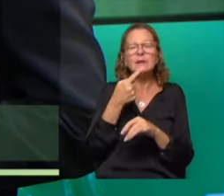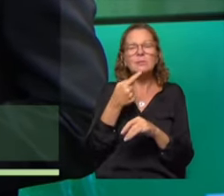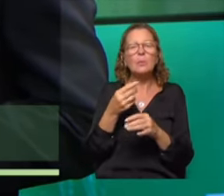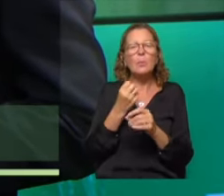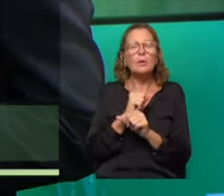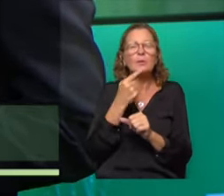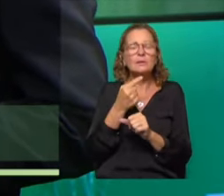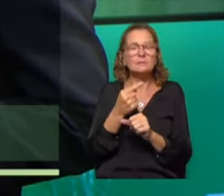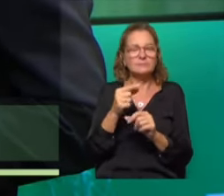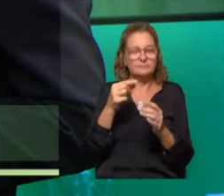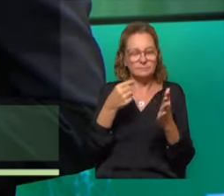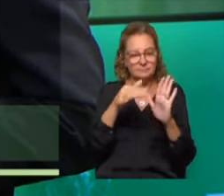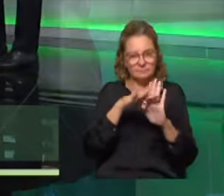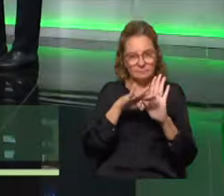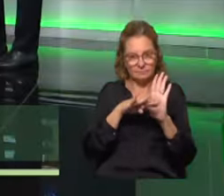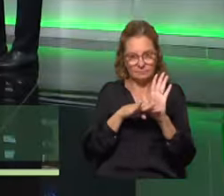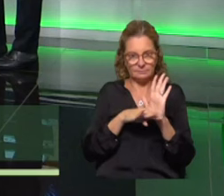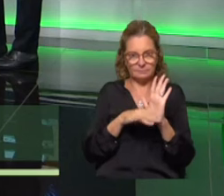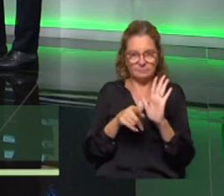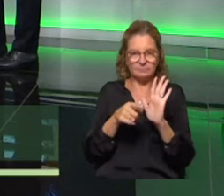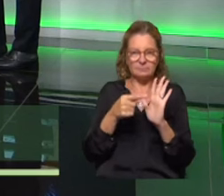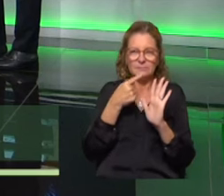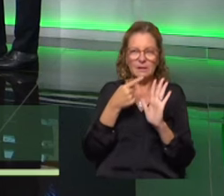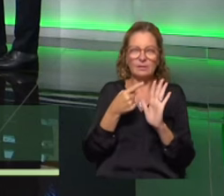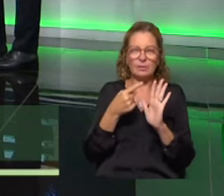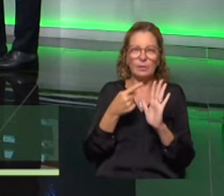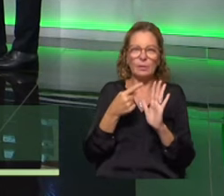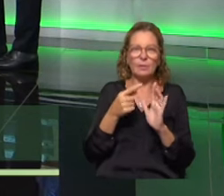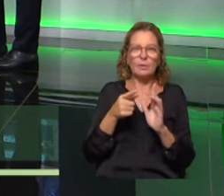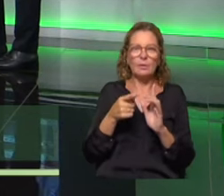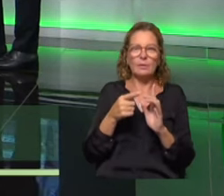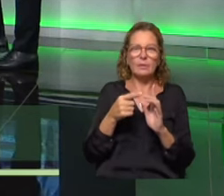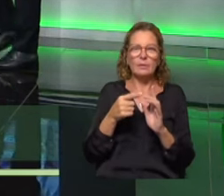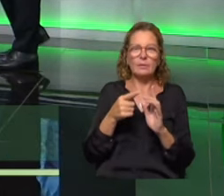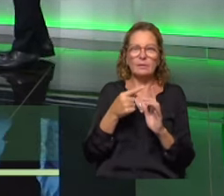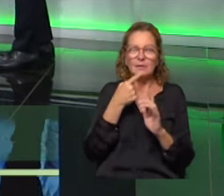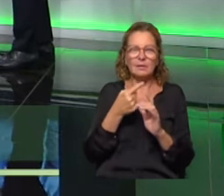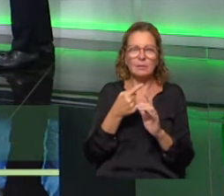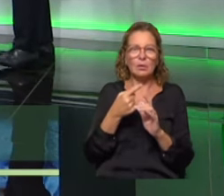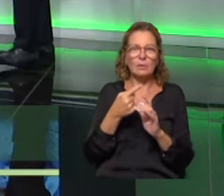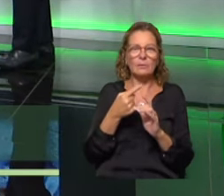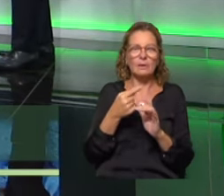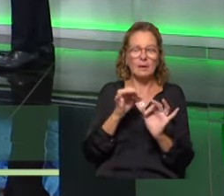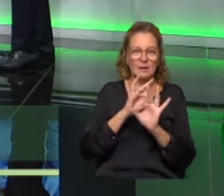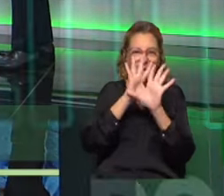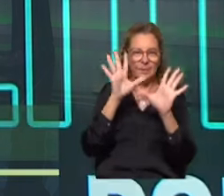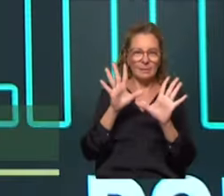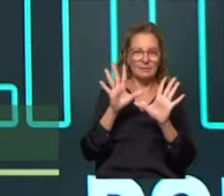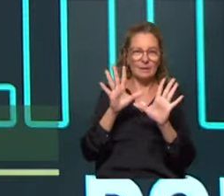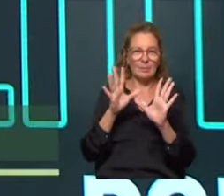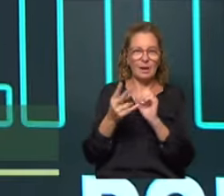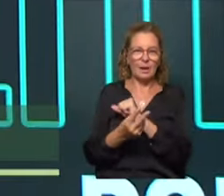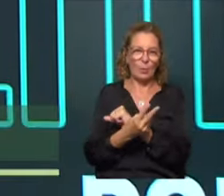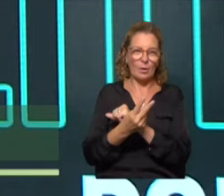más allá de estos aspectos repasados que fueron o que son rubros de actuación, pero pasando a lo conceptual? Bueno, a ver, claramente hay una